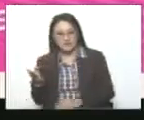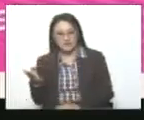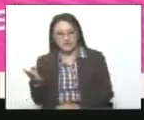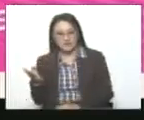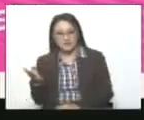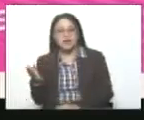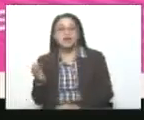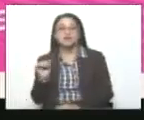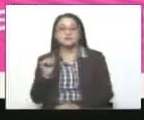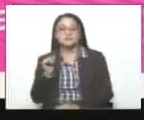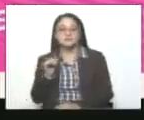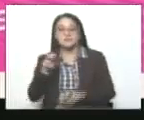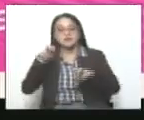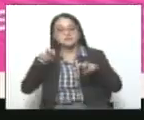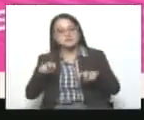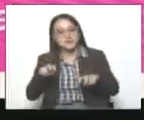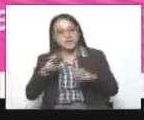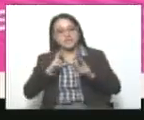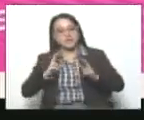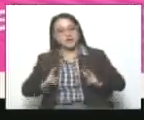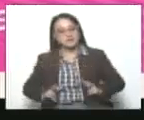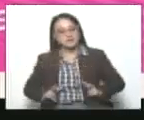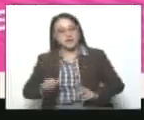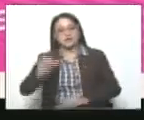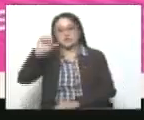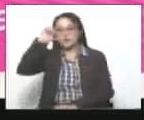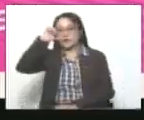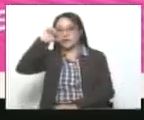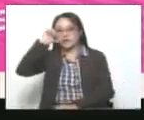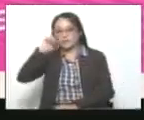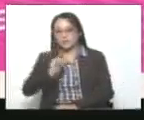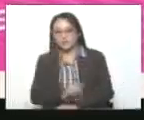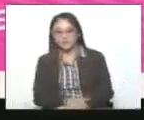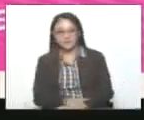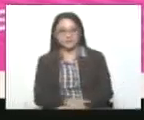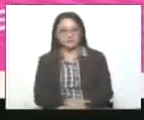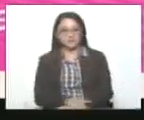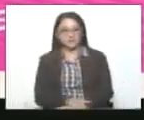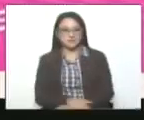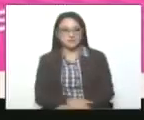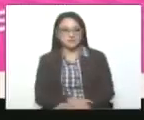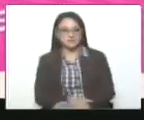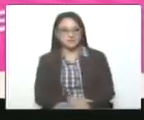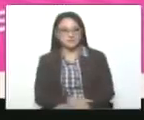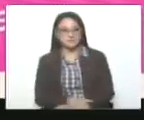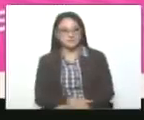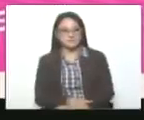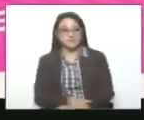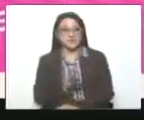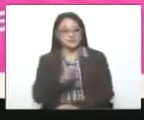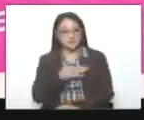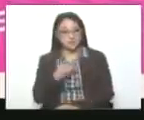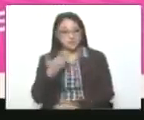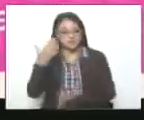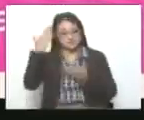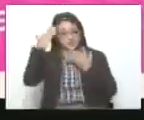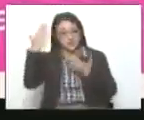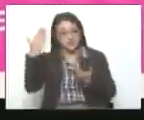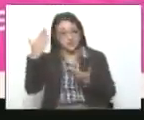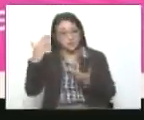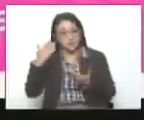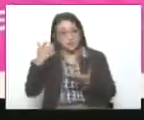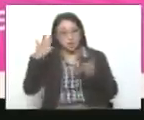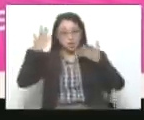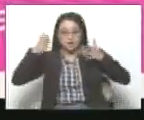van a sentarse, a tomar agüita y a descansar. ¿Ah? Así que bueno, yo quisiera que me dieran un saludo, me dieran una